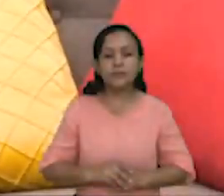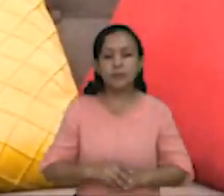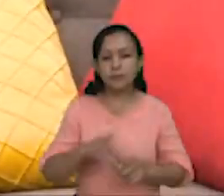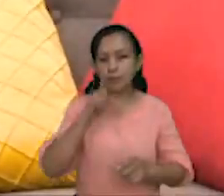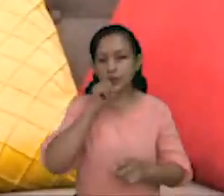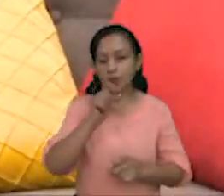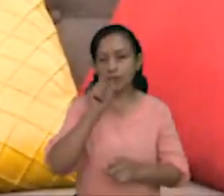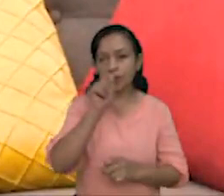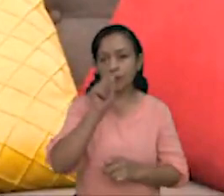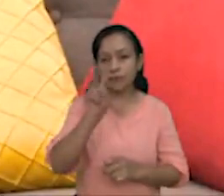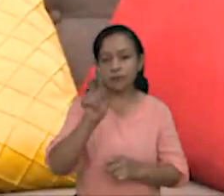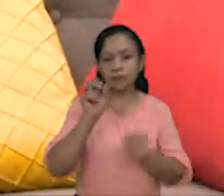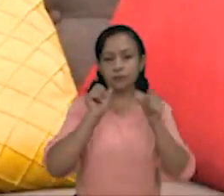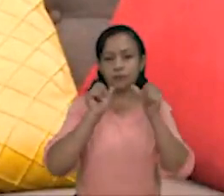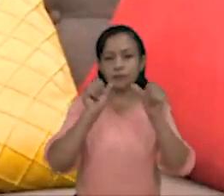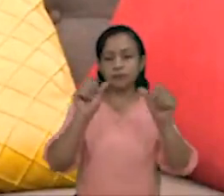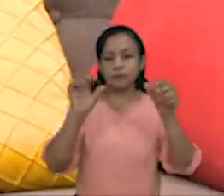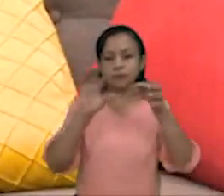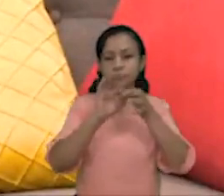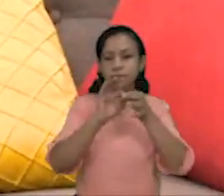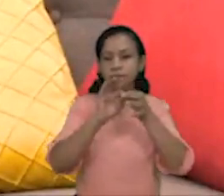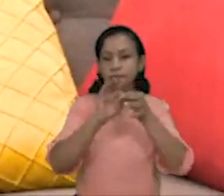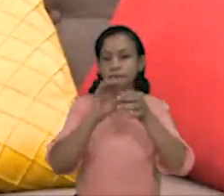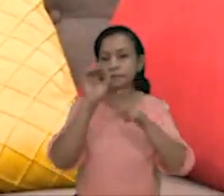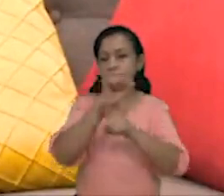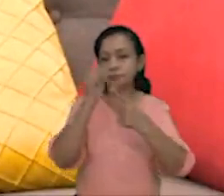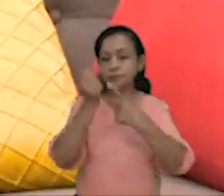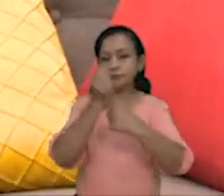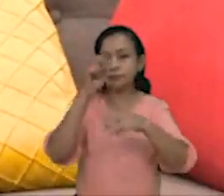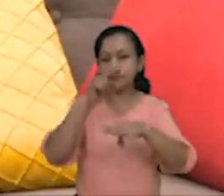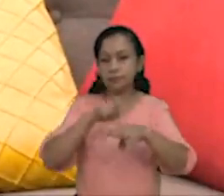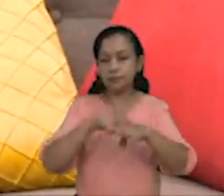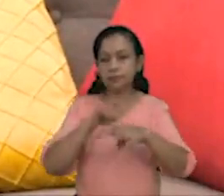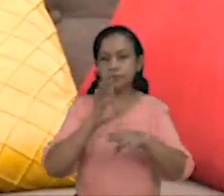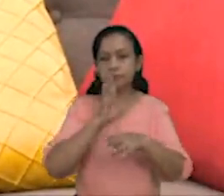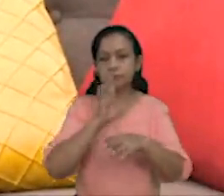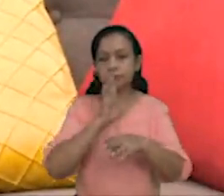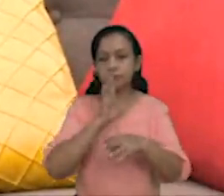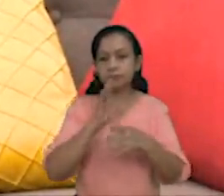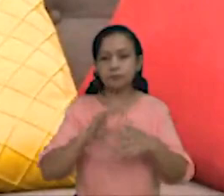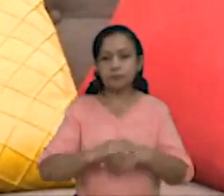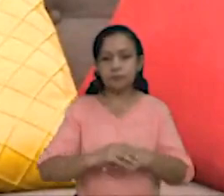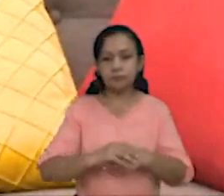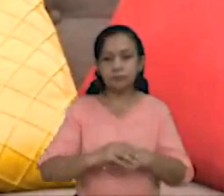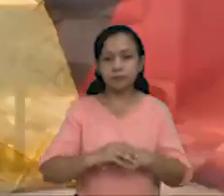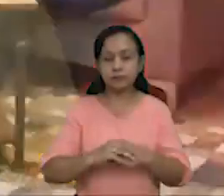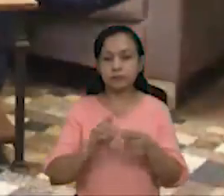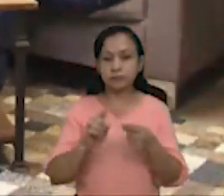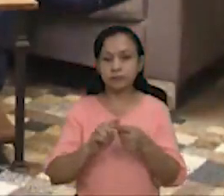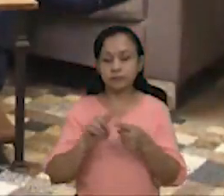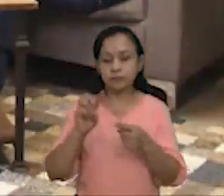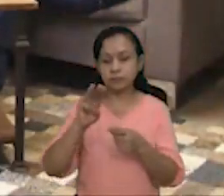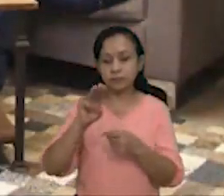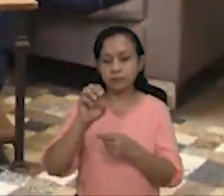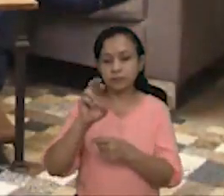Qué gusto, amigos televidentes, que continúe acompañándonos en nuestro programa Desde el Parlamento, en el cual hemos estado conversando con